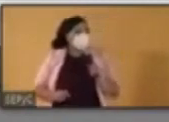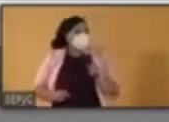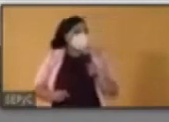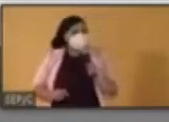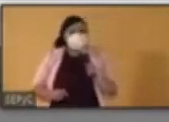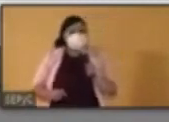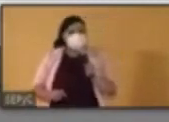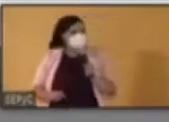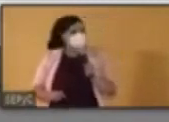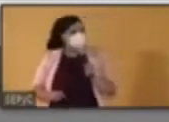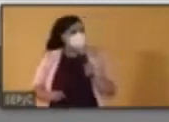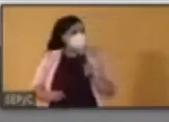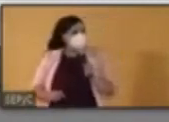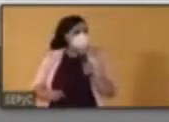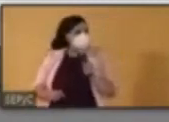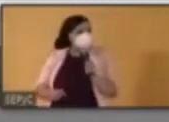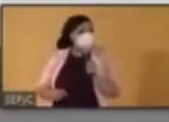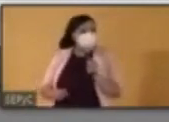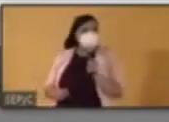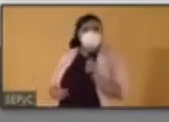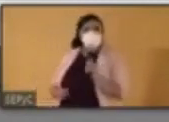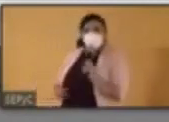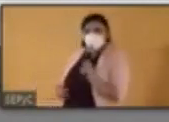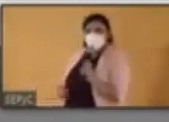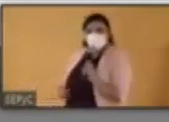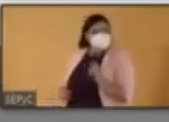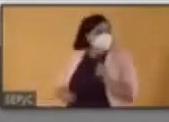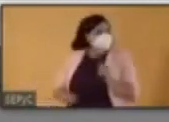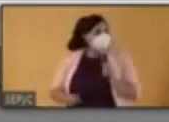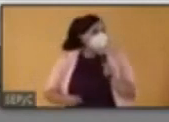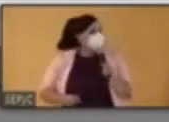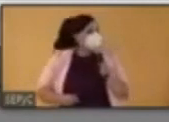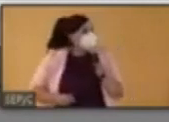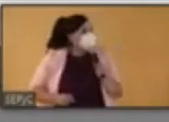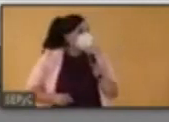del globito serán aquellos datos que son públicos.